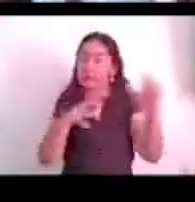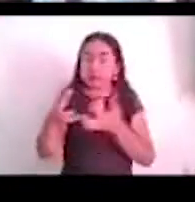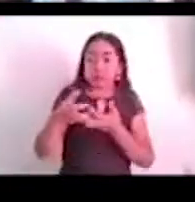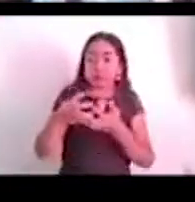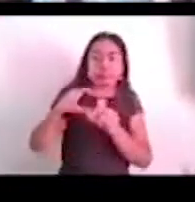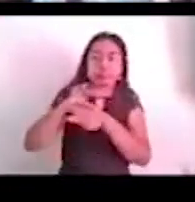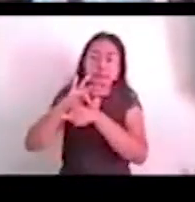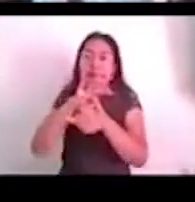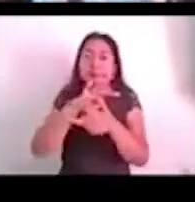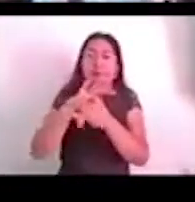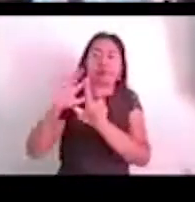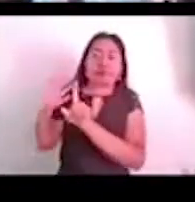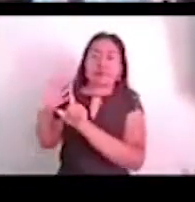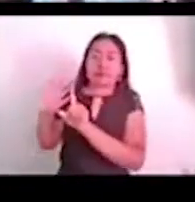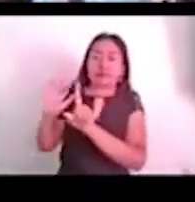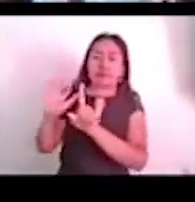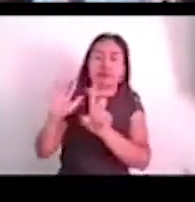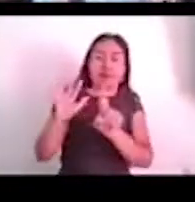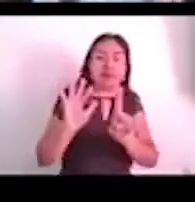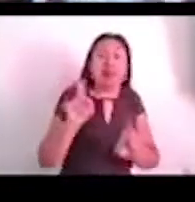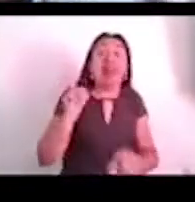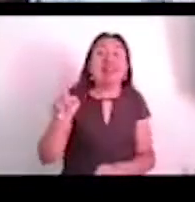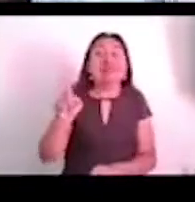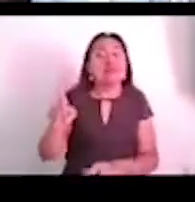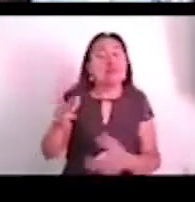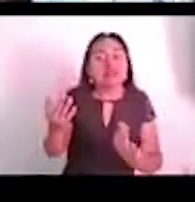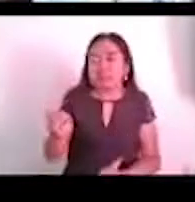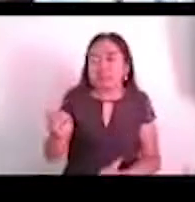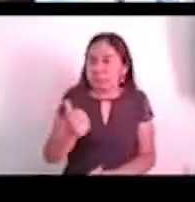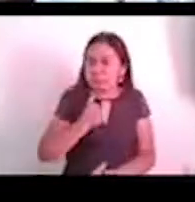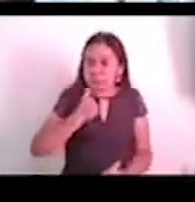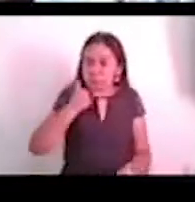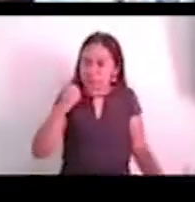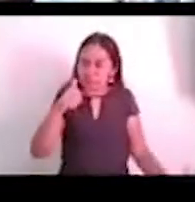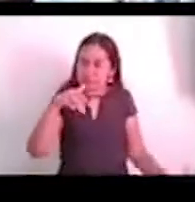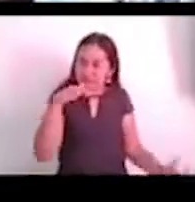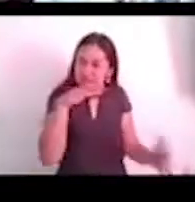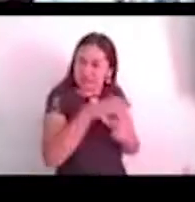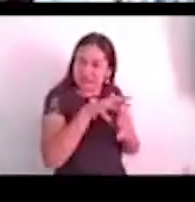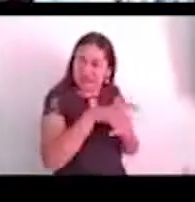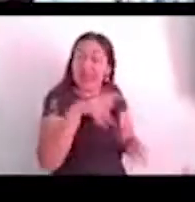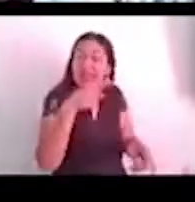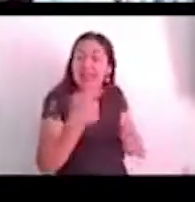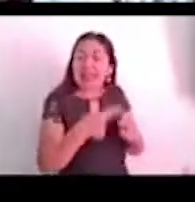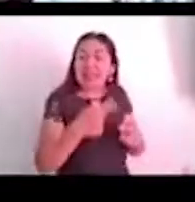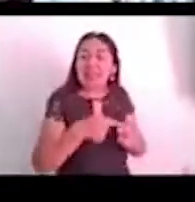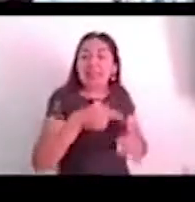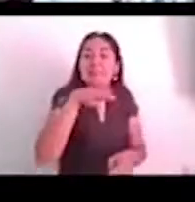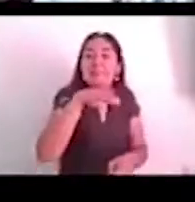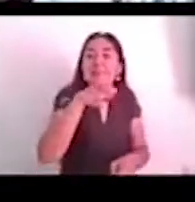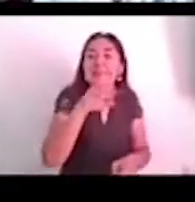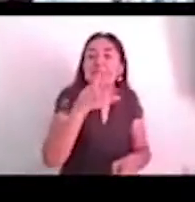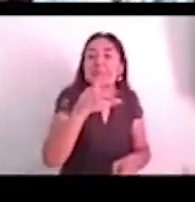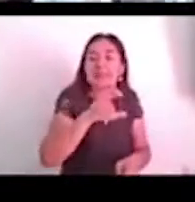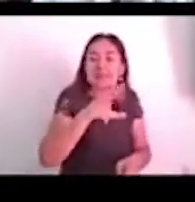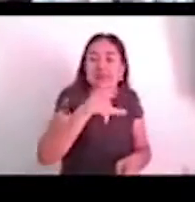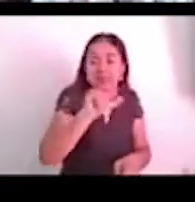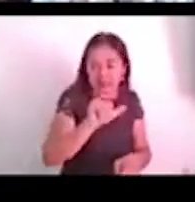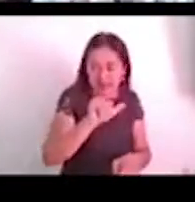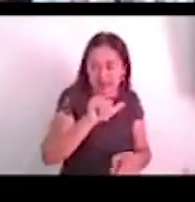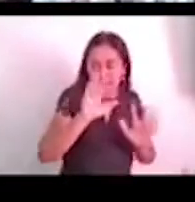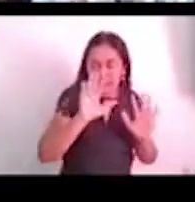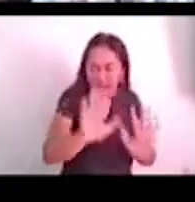de ellos para irse a pelear con los mexicas. Hay un momento que es interesante, antes, mucho antes de que lleguen los españoles.